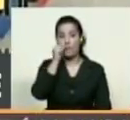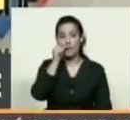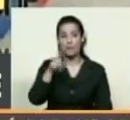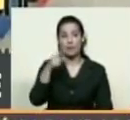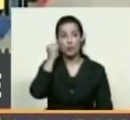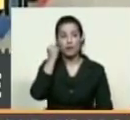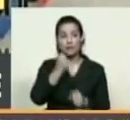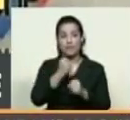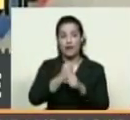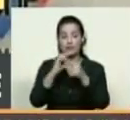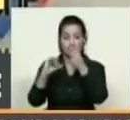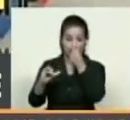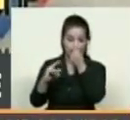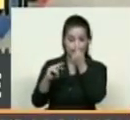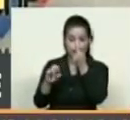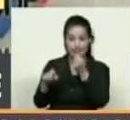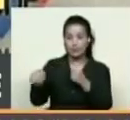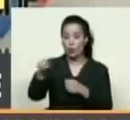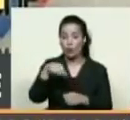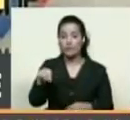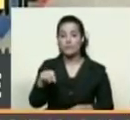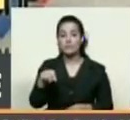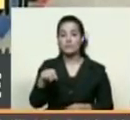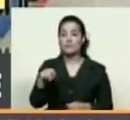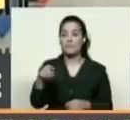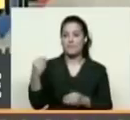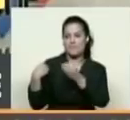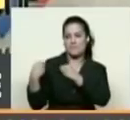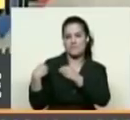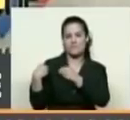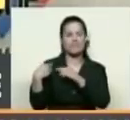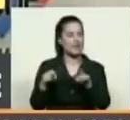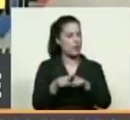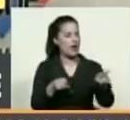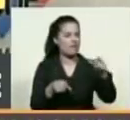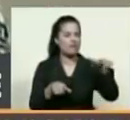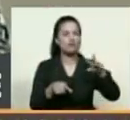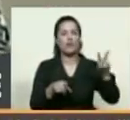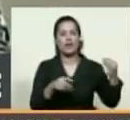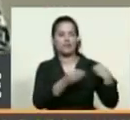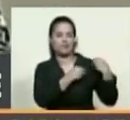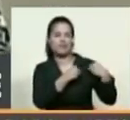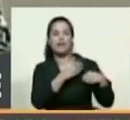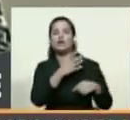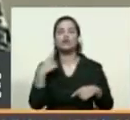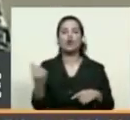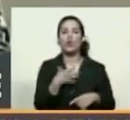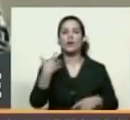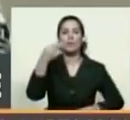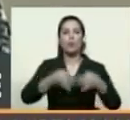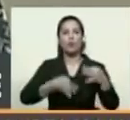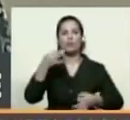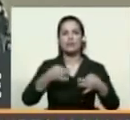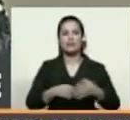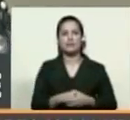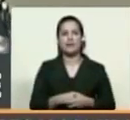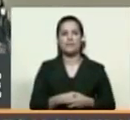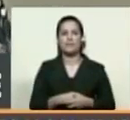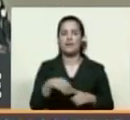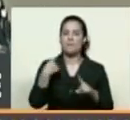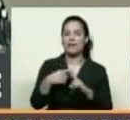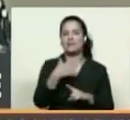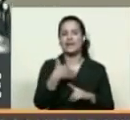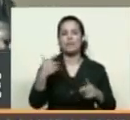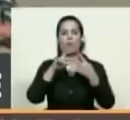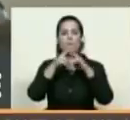del Poder Electoral en realidad también es el clamor de toda Venezuela. Queremos justicia y queremos